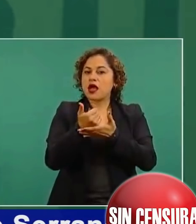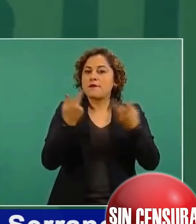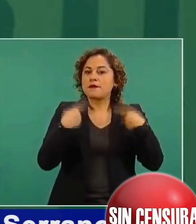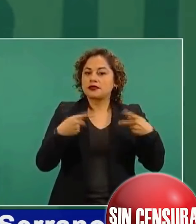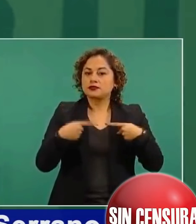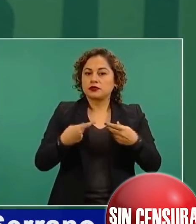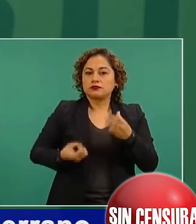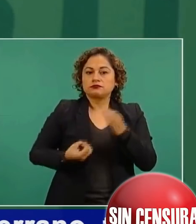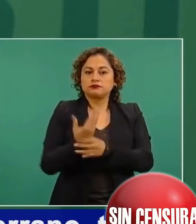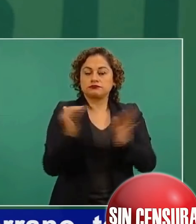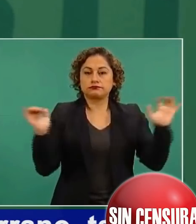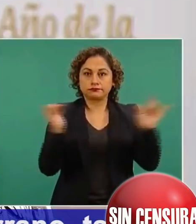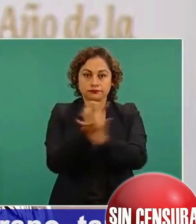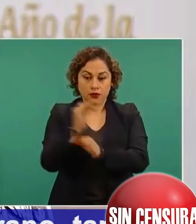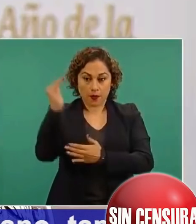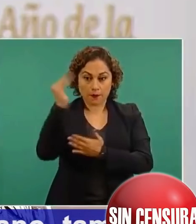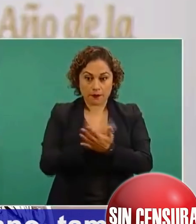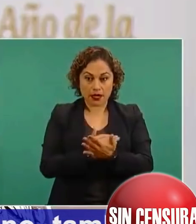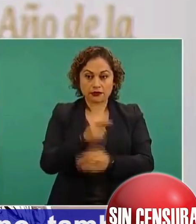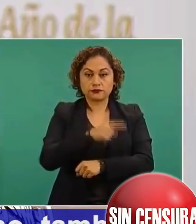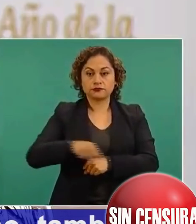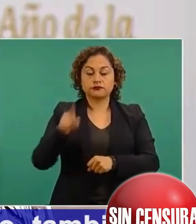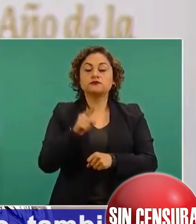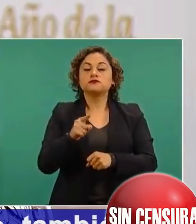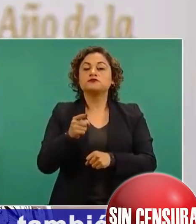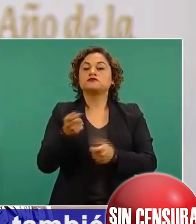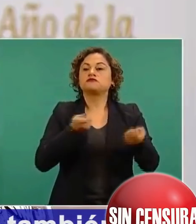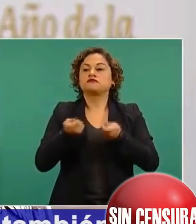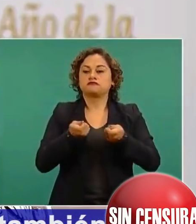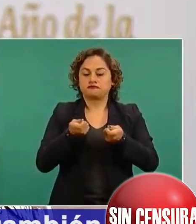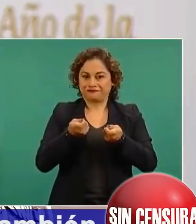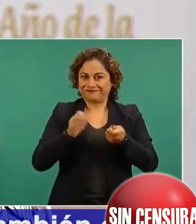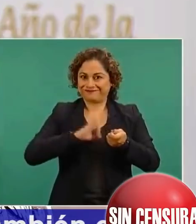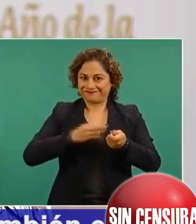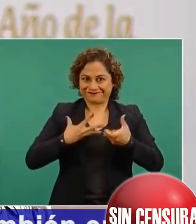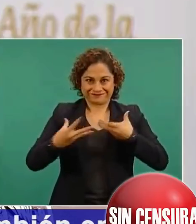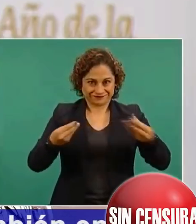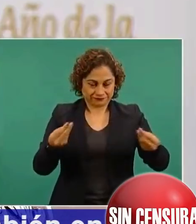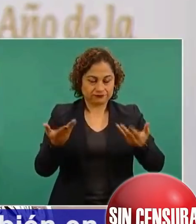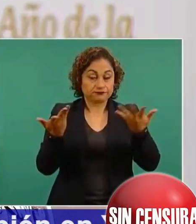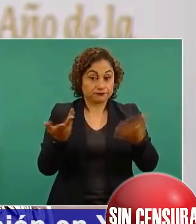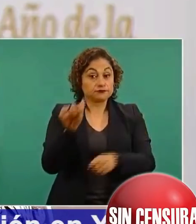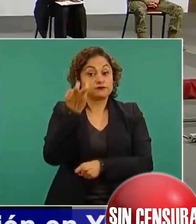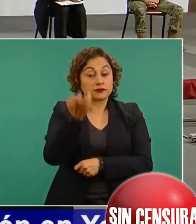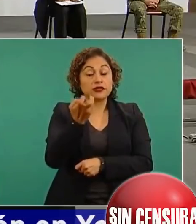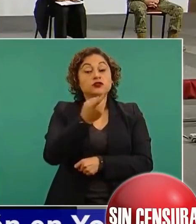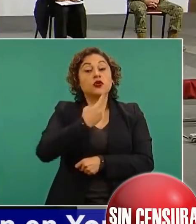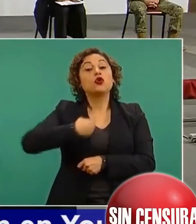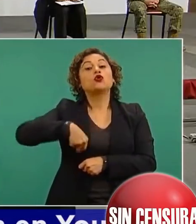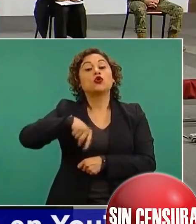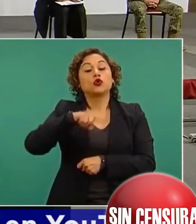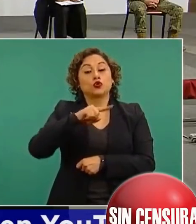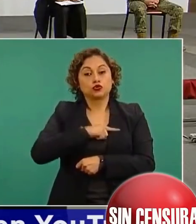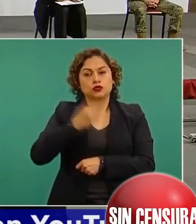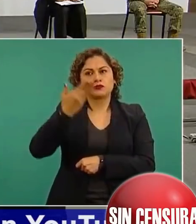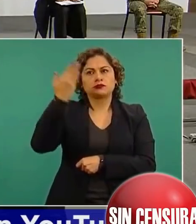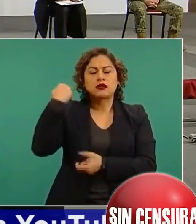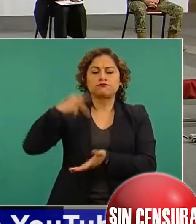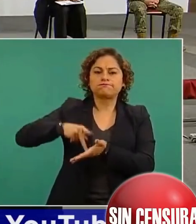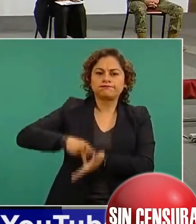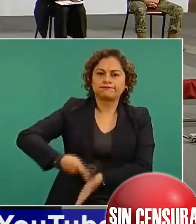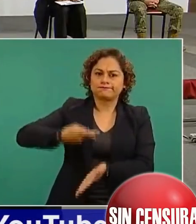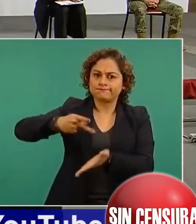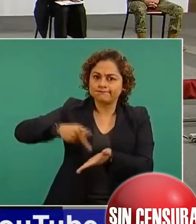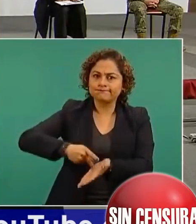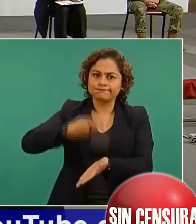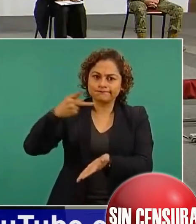personas en el espacio público. Y esto lo que resulta, como también lo comentamos extensa y repetidamente a lo largo de 2020,